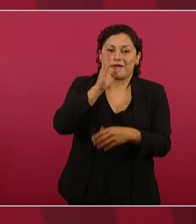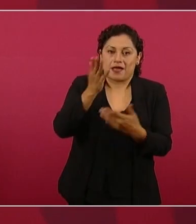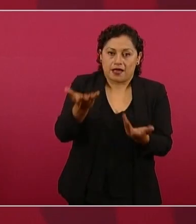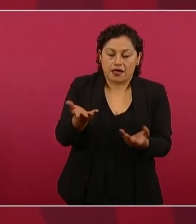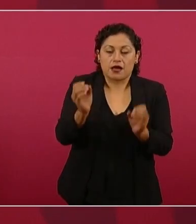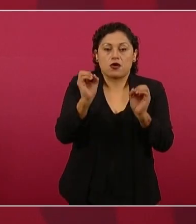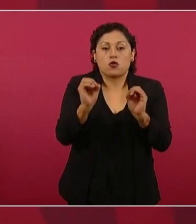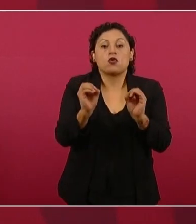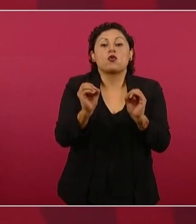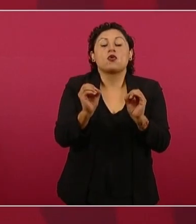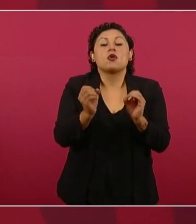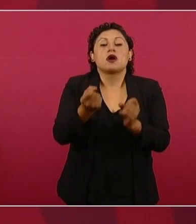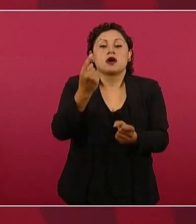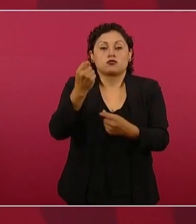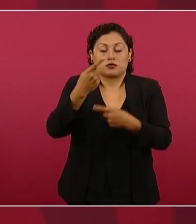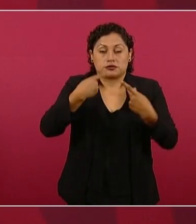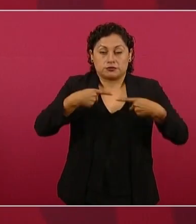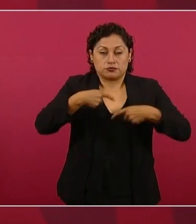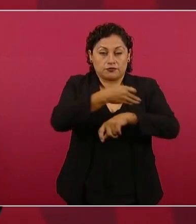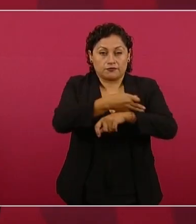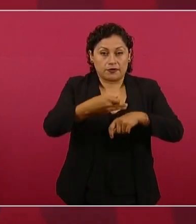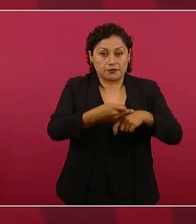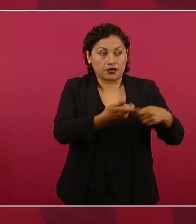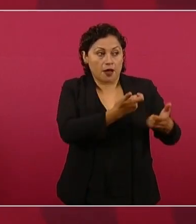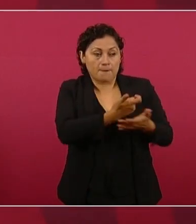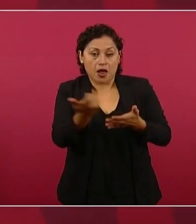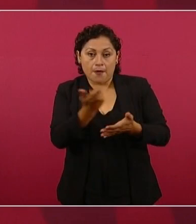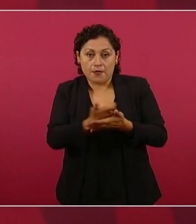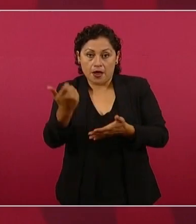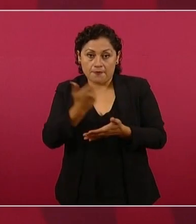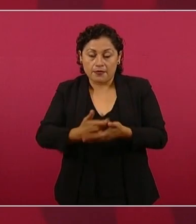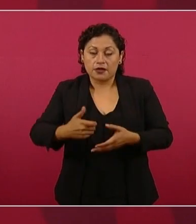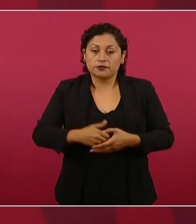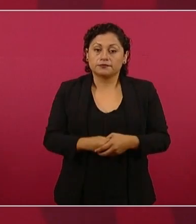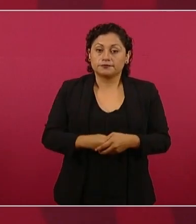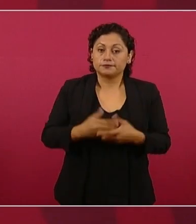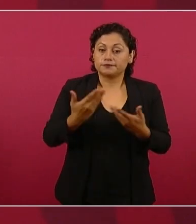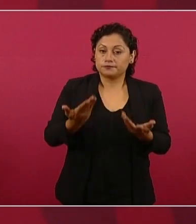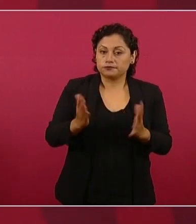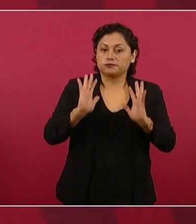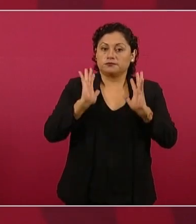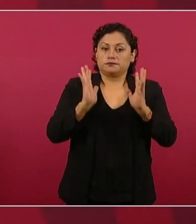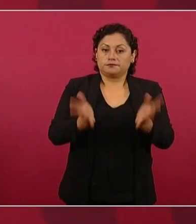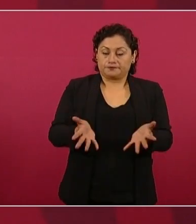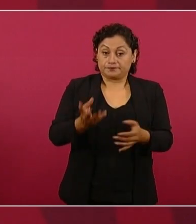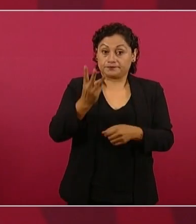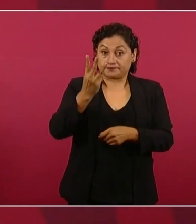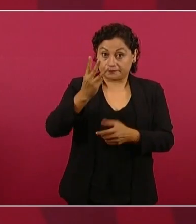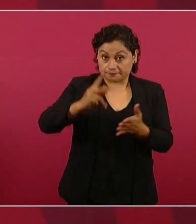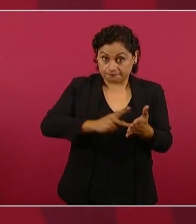dependencia económica. Esto ya se está haciendo, hemos estado participando en tres de las jornadas